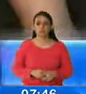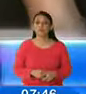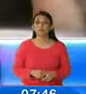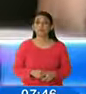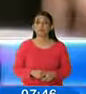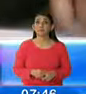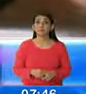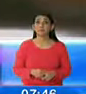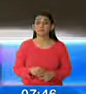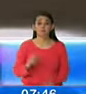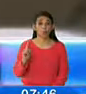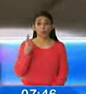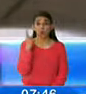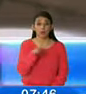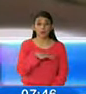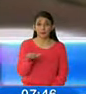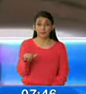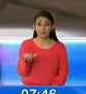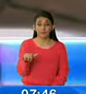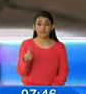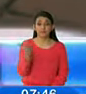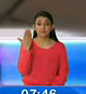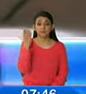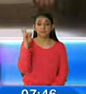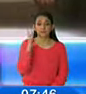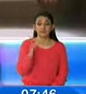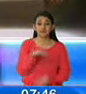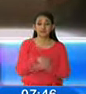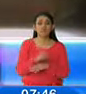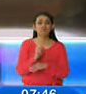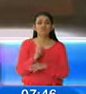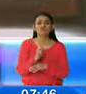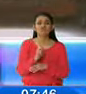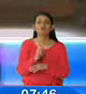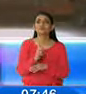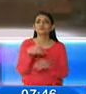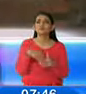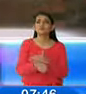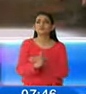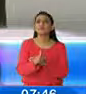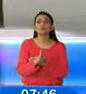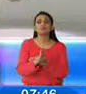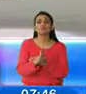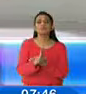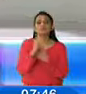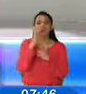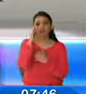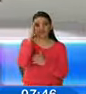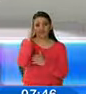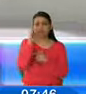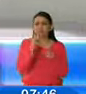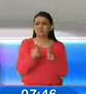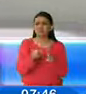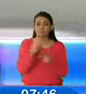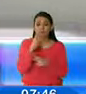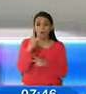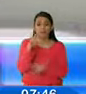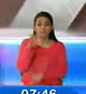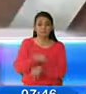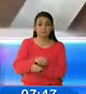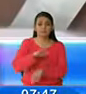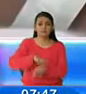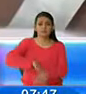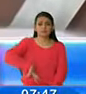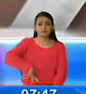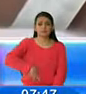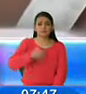Este no fue el único caso que se dio la tarde de este viernes. A las instalaciones del cuartel general llegó un hombre que fue aprehendido por